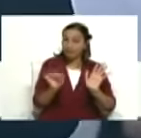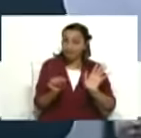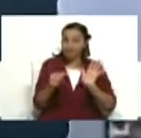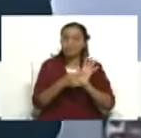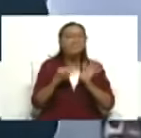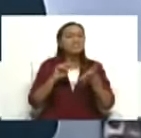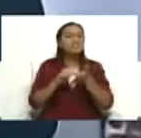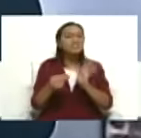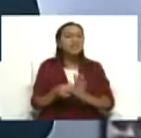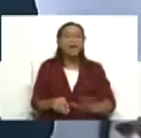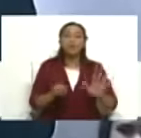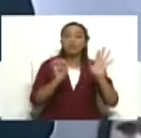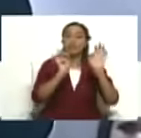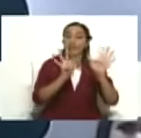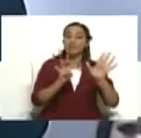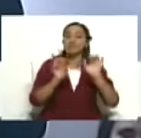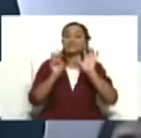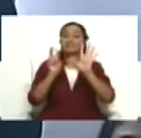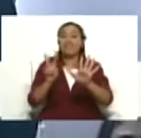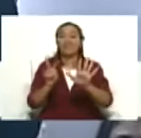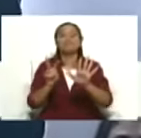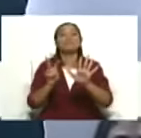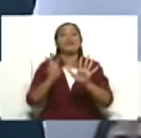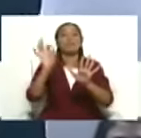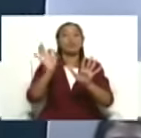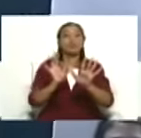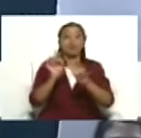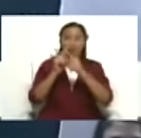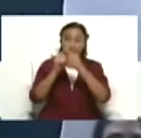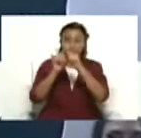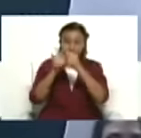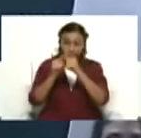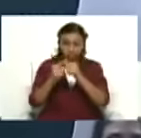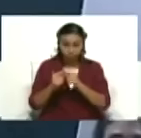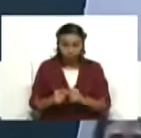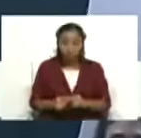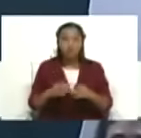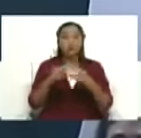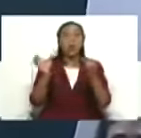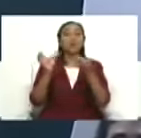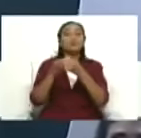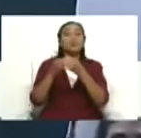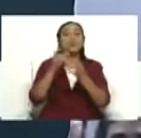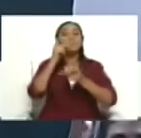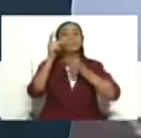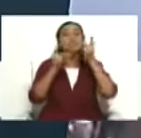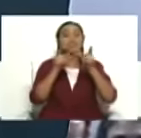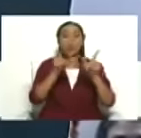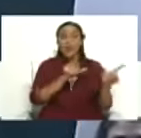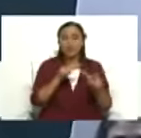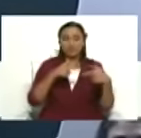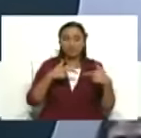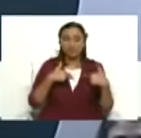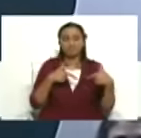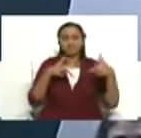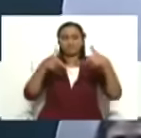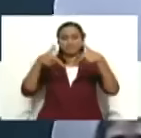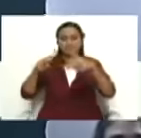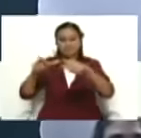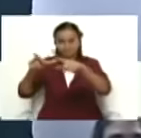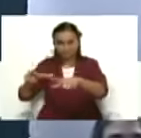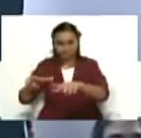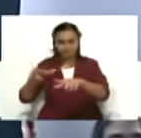97% del total de los partidos políticos debidamente acreditados ante el Consejo Nacional